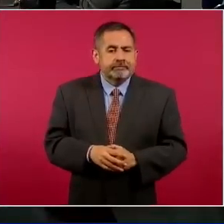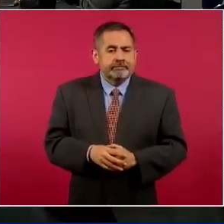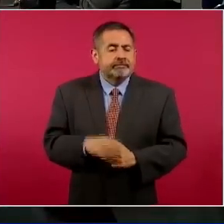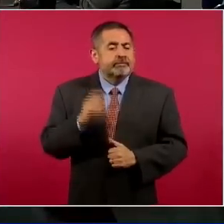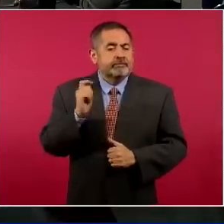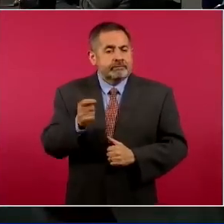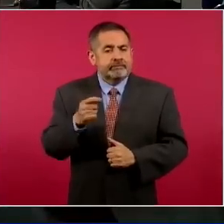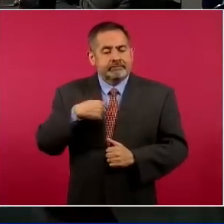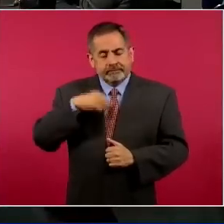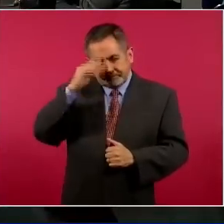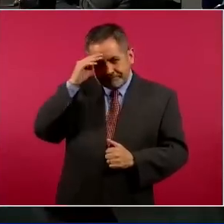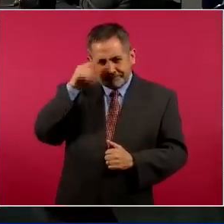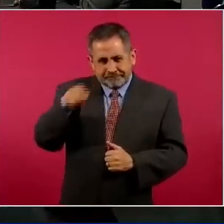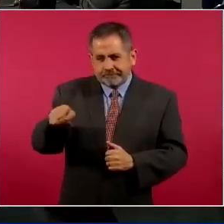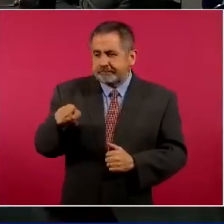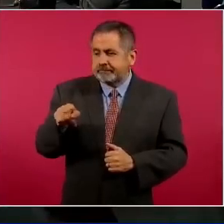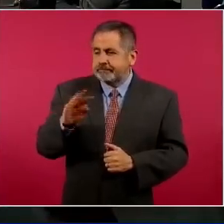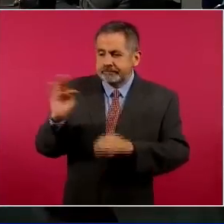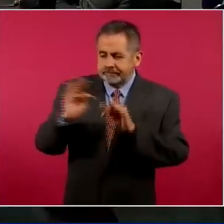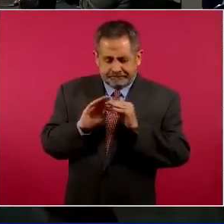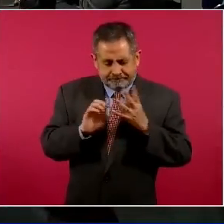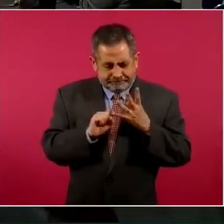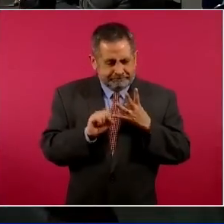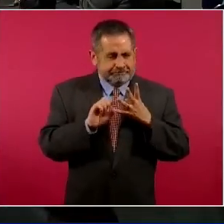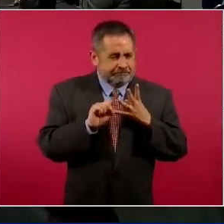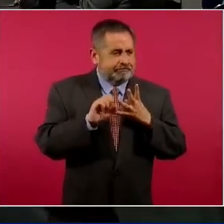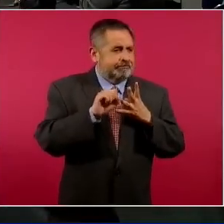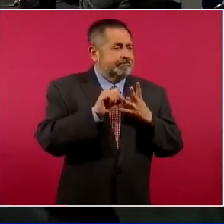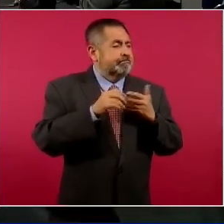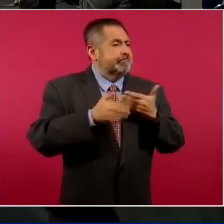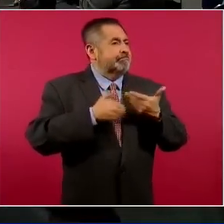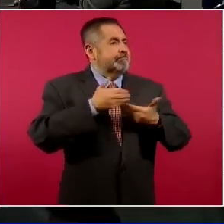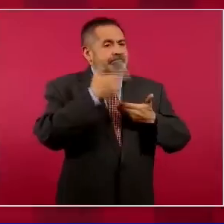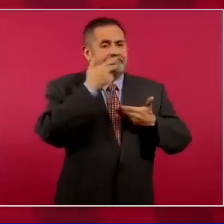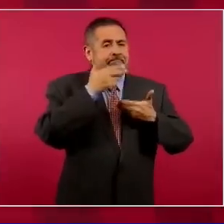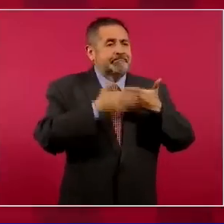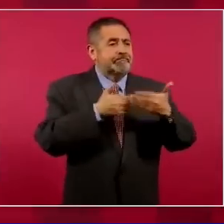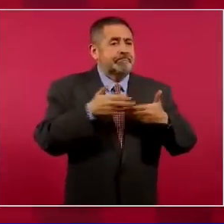en el ascenso en la escala social